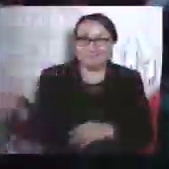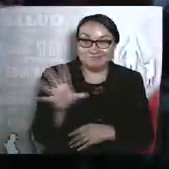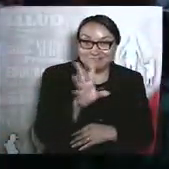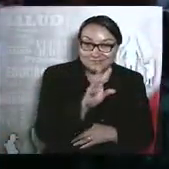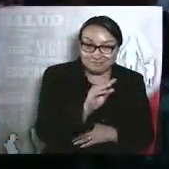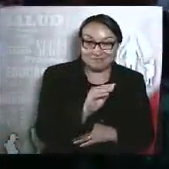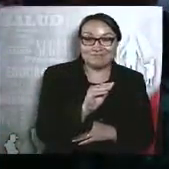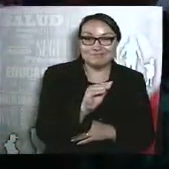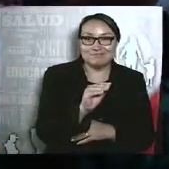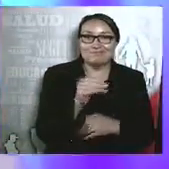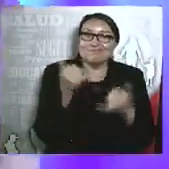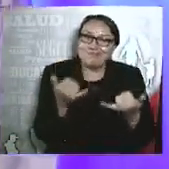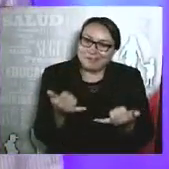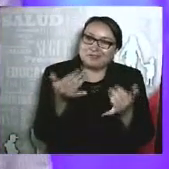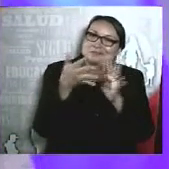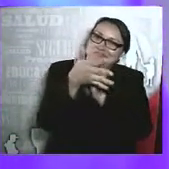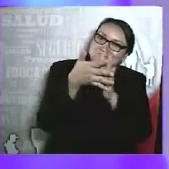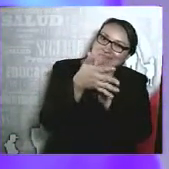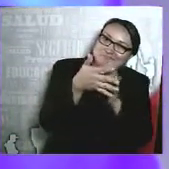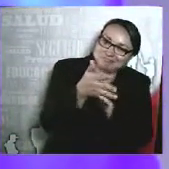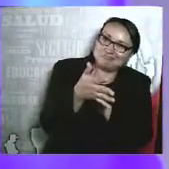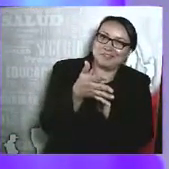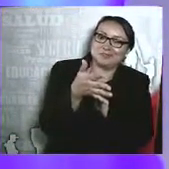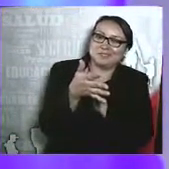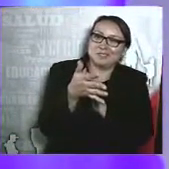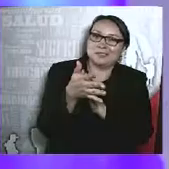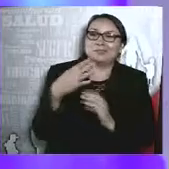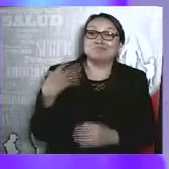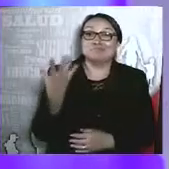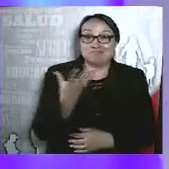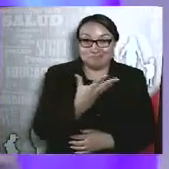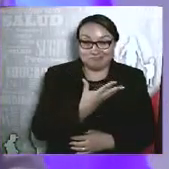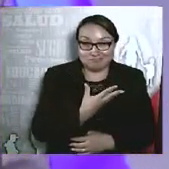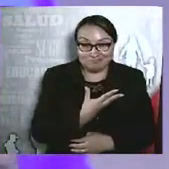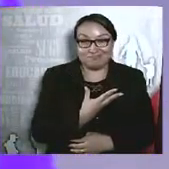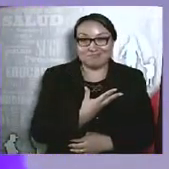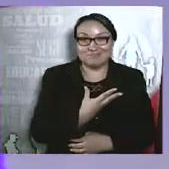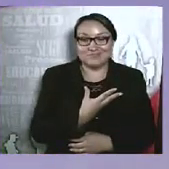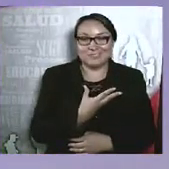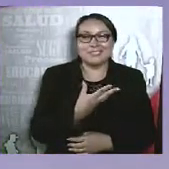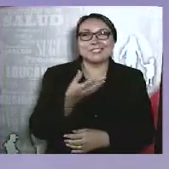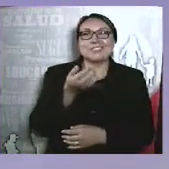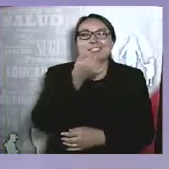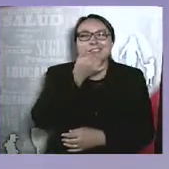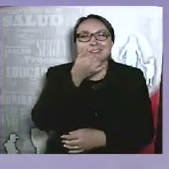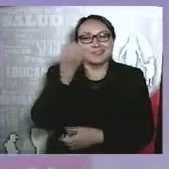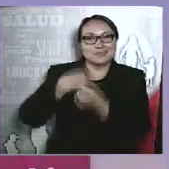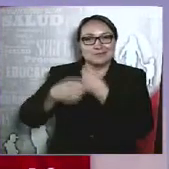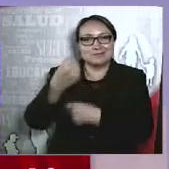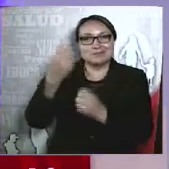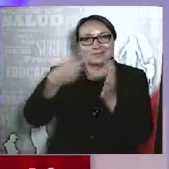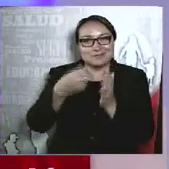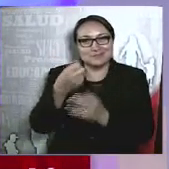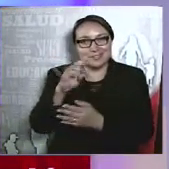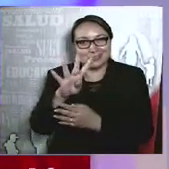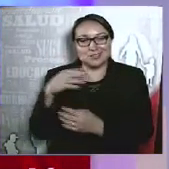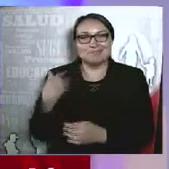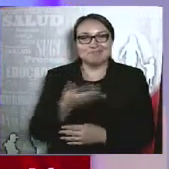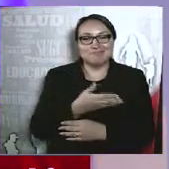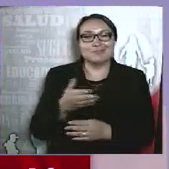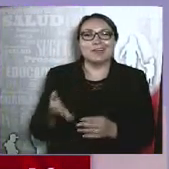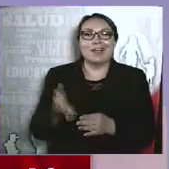Vamos a contarles un poco lo que para la agencia fue el año 2014 en términos del logro de las metas que nos